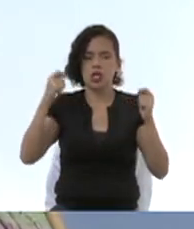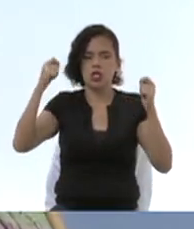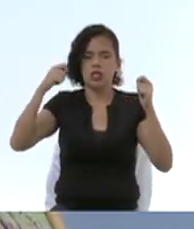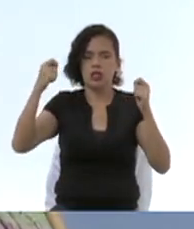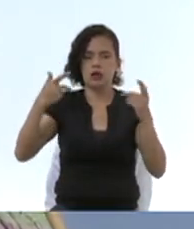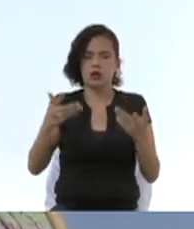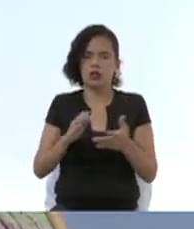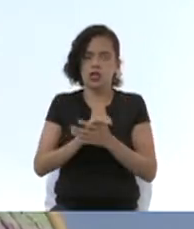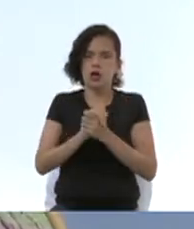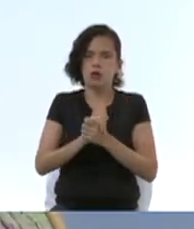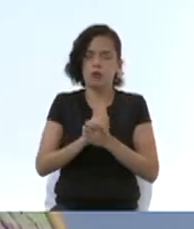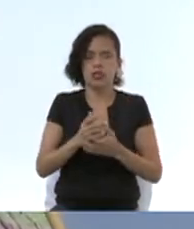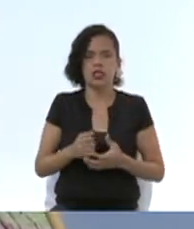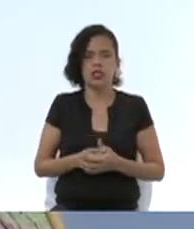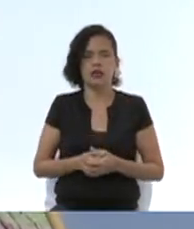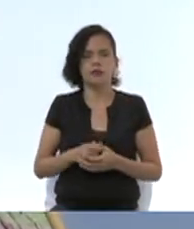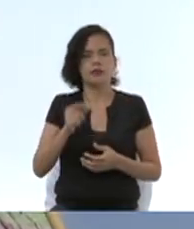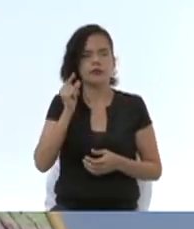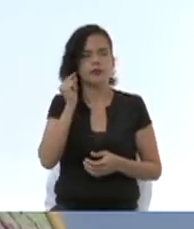nuestras compañeras,